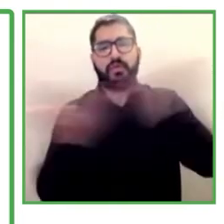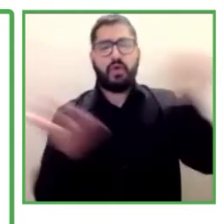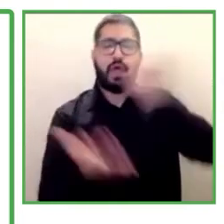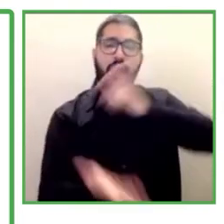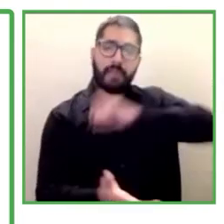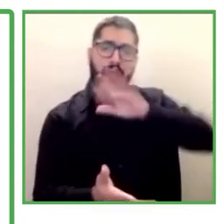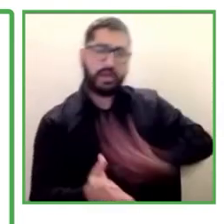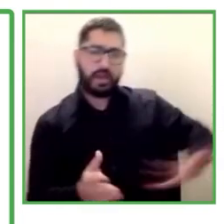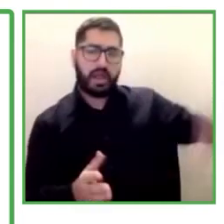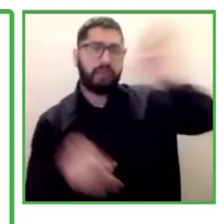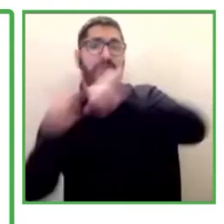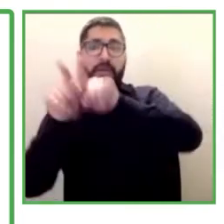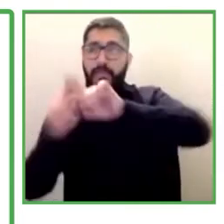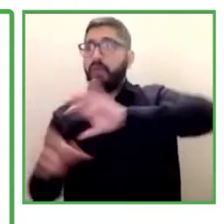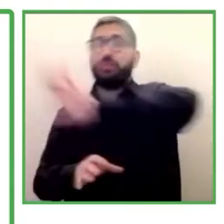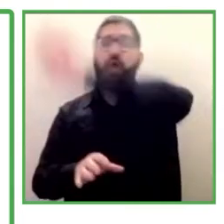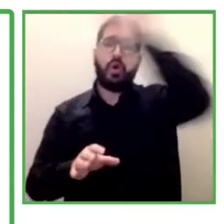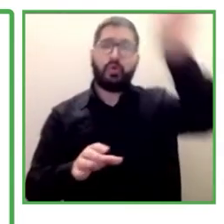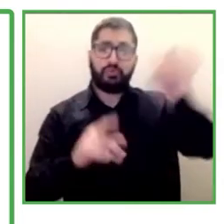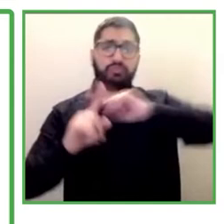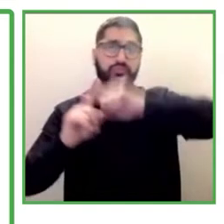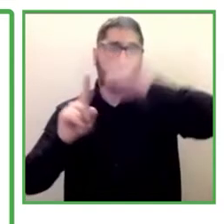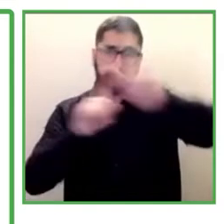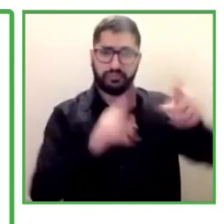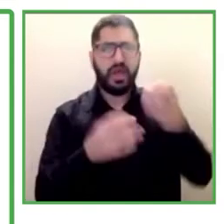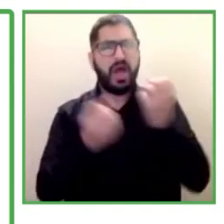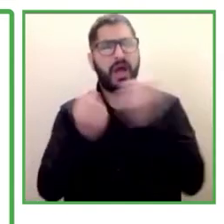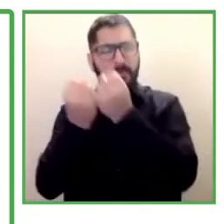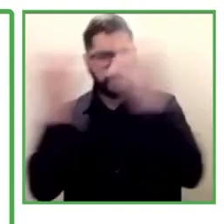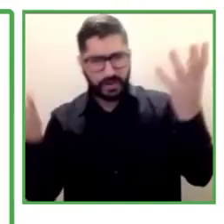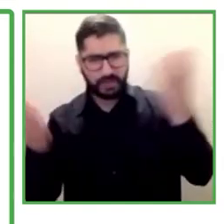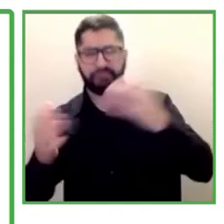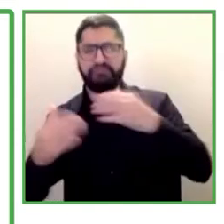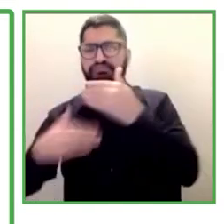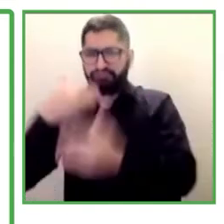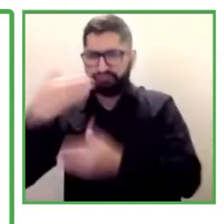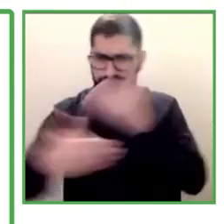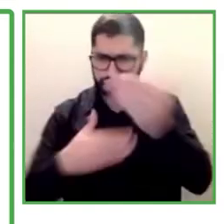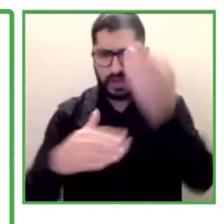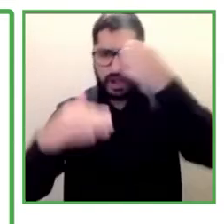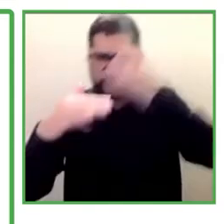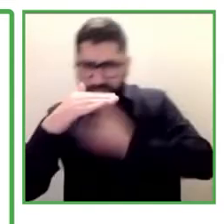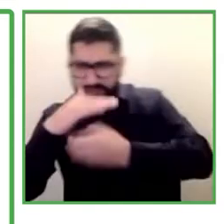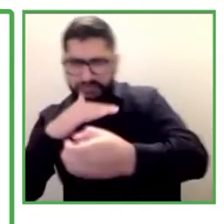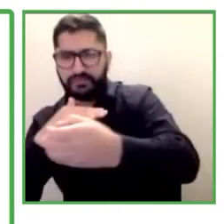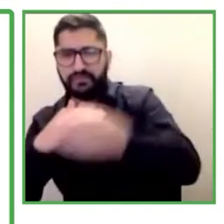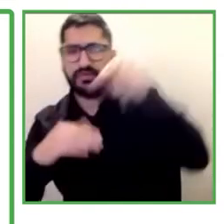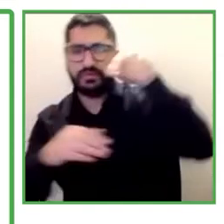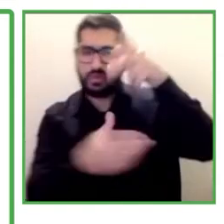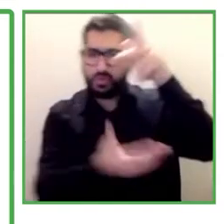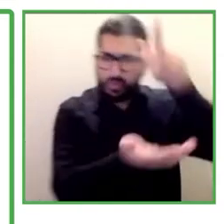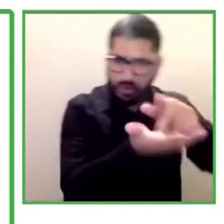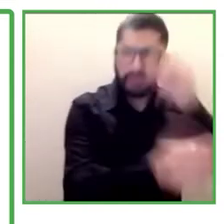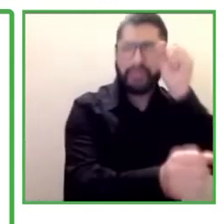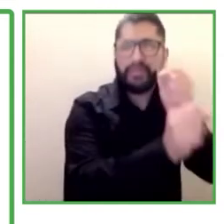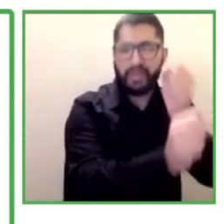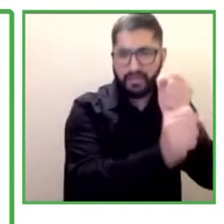acceder a un puesto de trabajo dentro de la administración pública pasa por pasar,